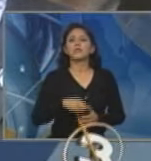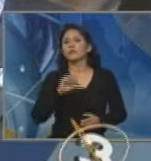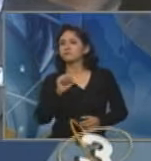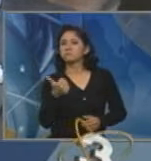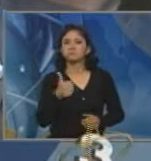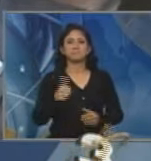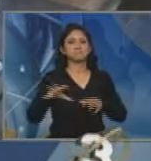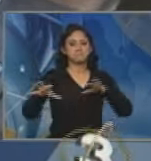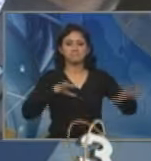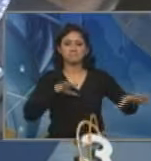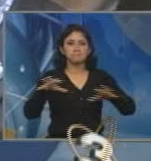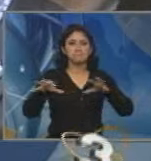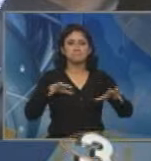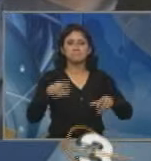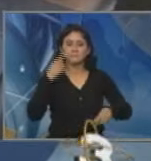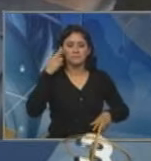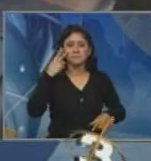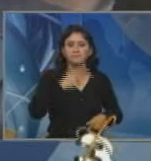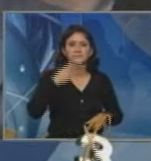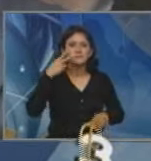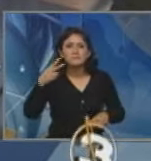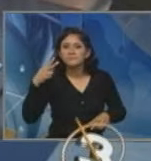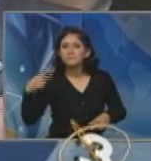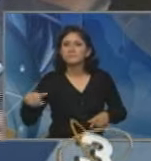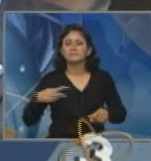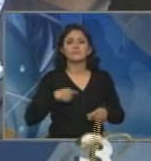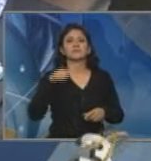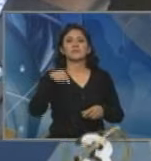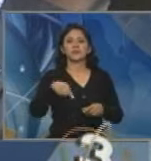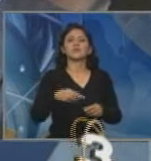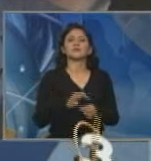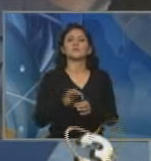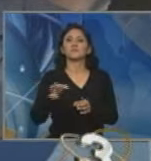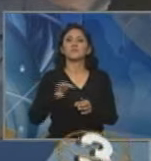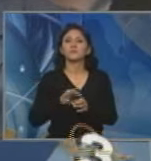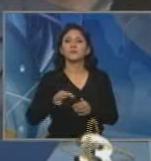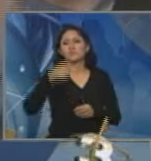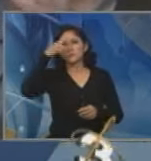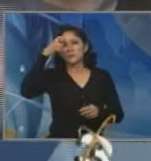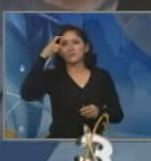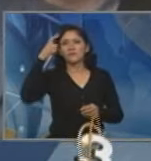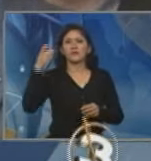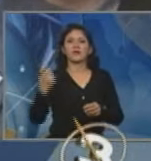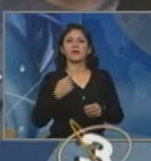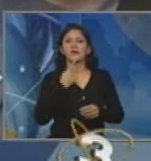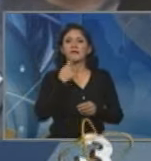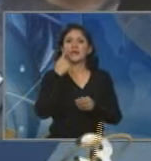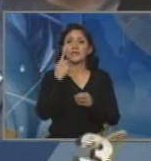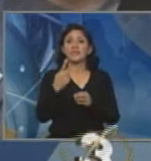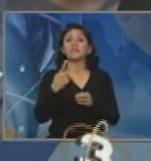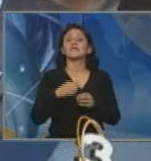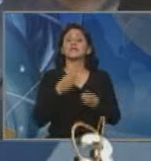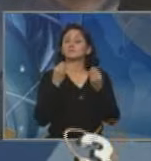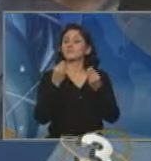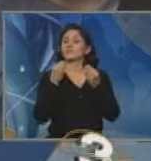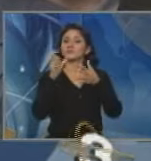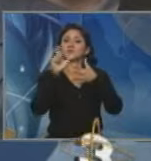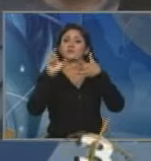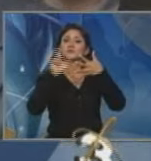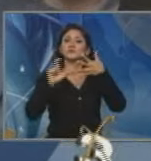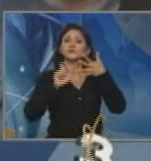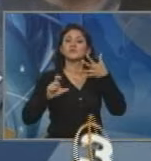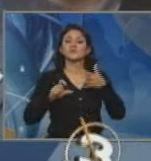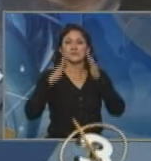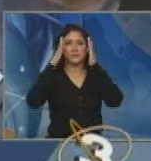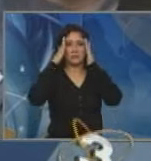actividades. El deporte, el arte, el trabajo, el hogar y mil cosas que atender. Pero